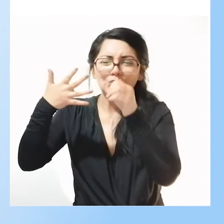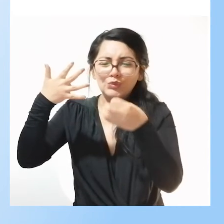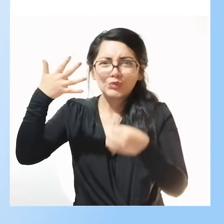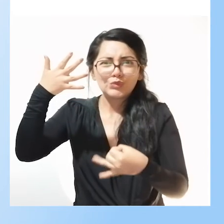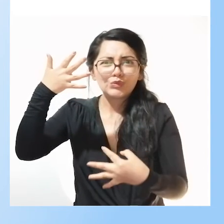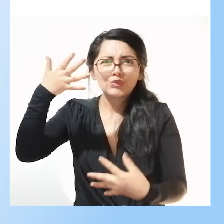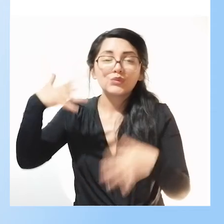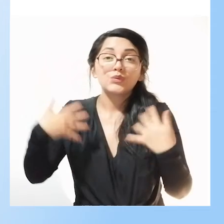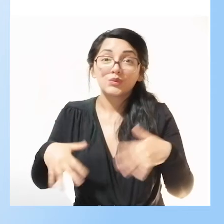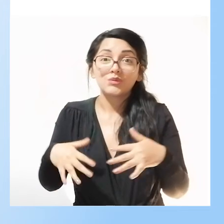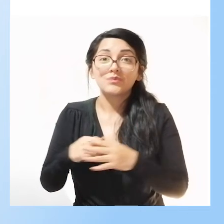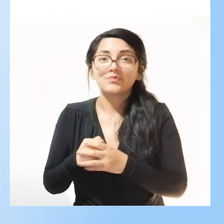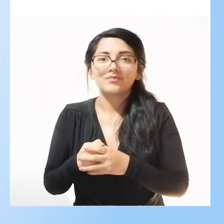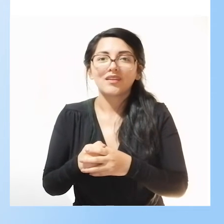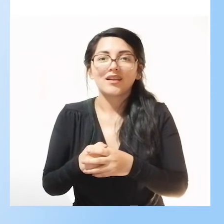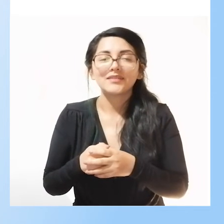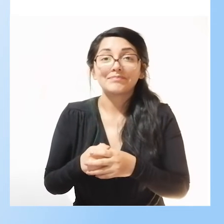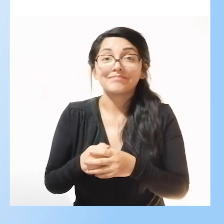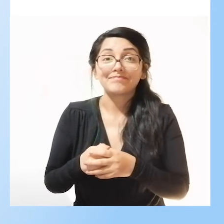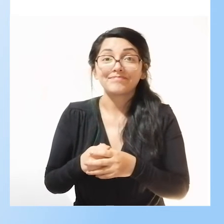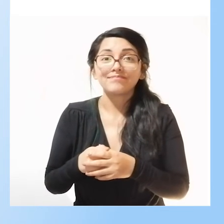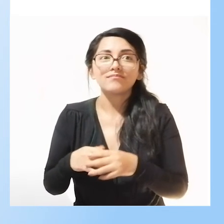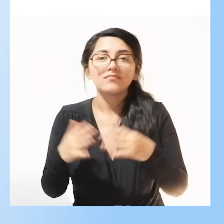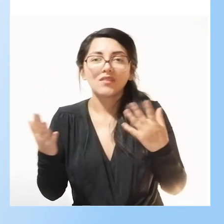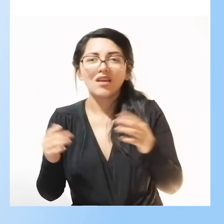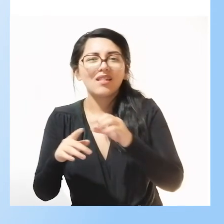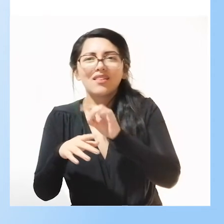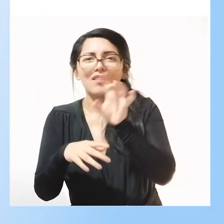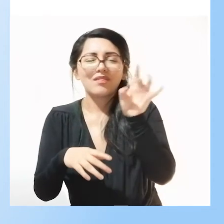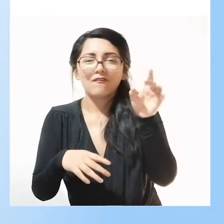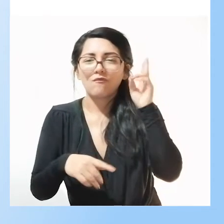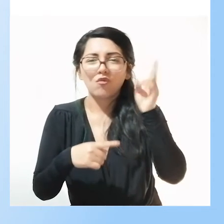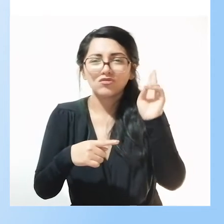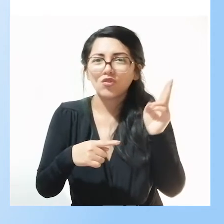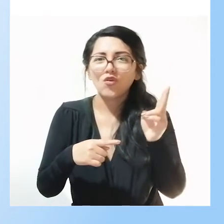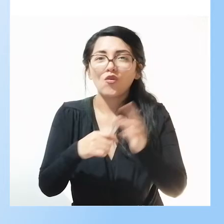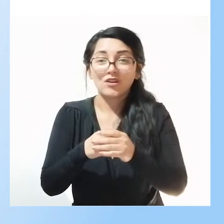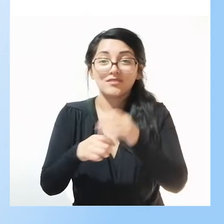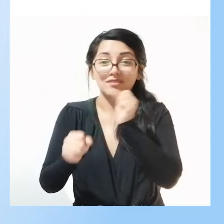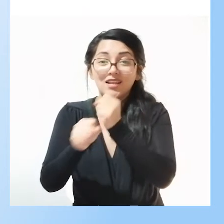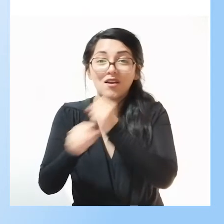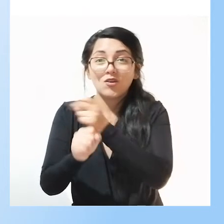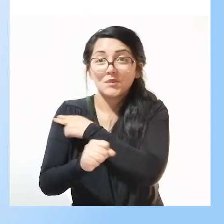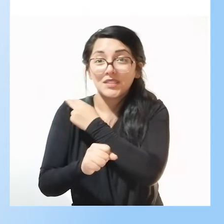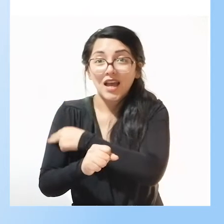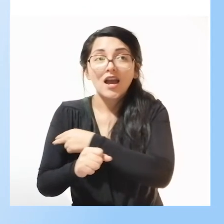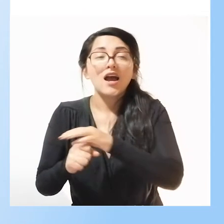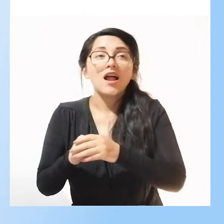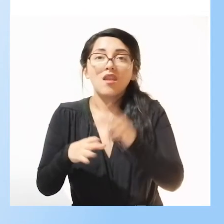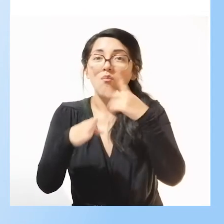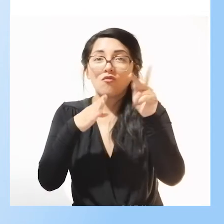público, podemos ver, ¿no? Preguntas de los distintos profesores, docentes que trabajan en el ámbito, también los